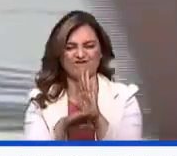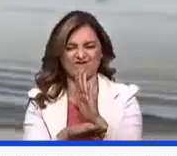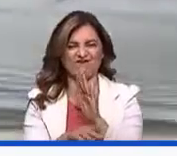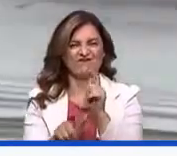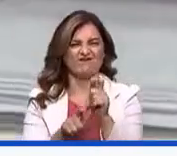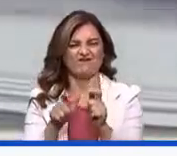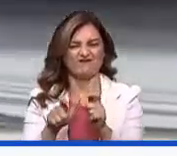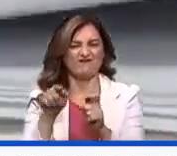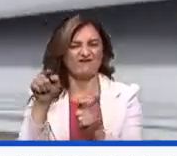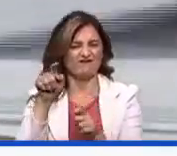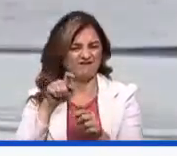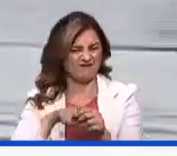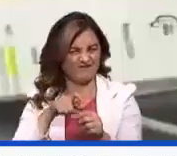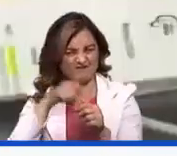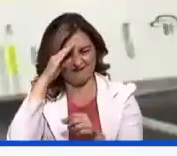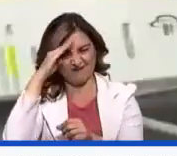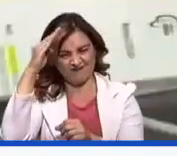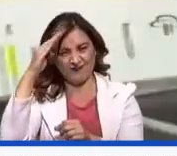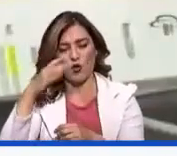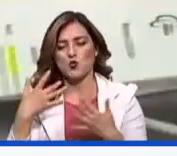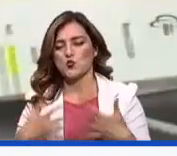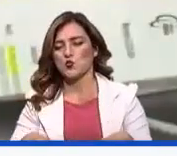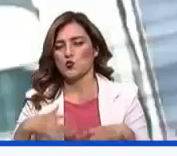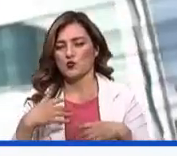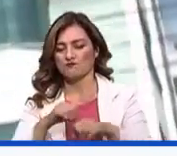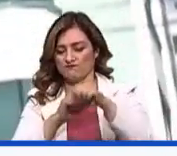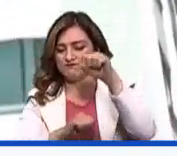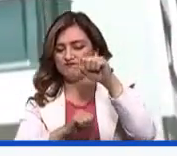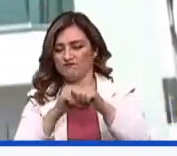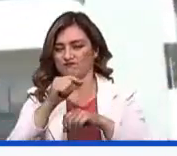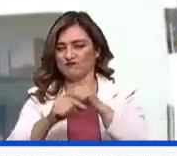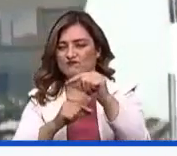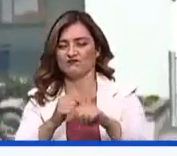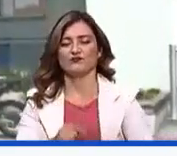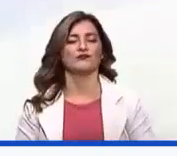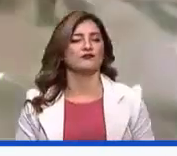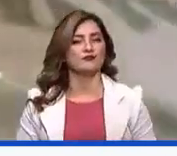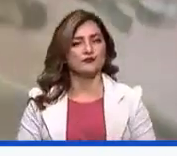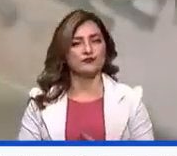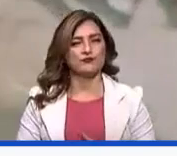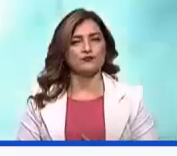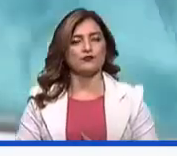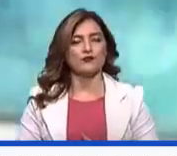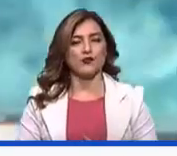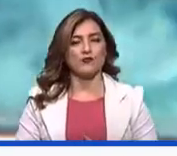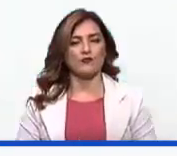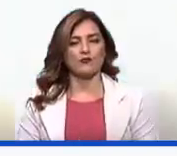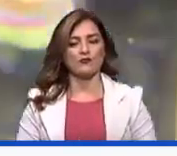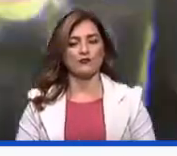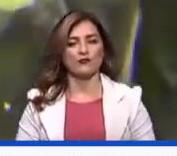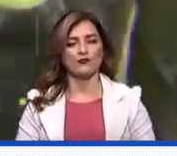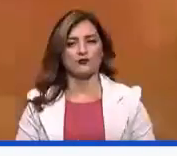del dinero de los afiliados de la policía se revela de a poco.